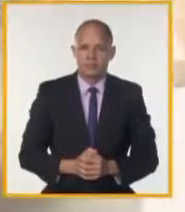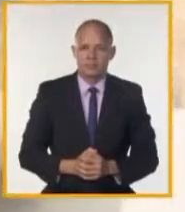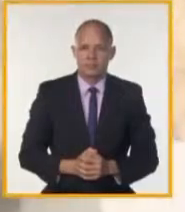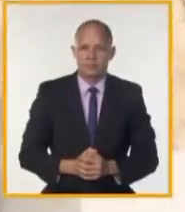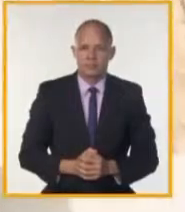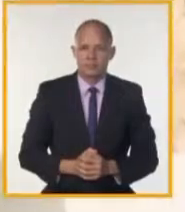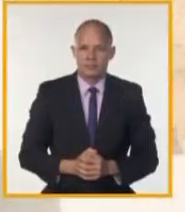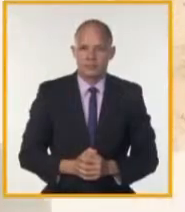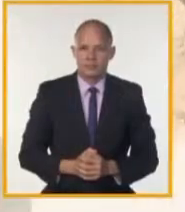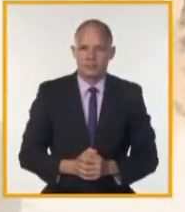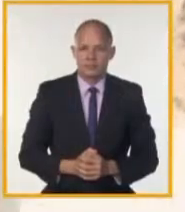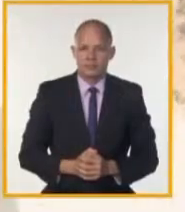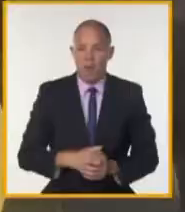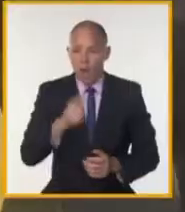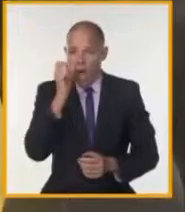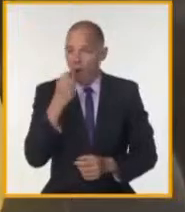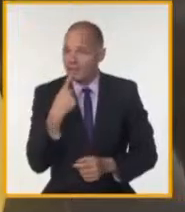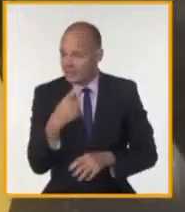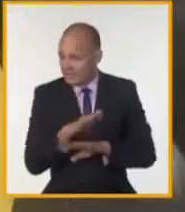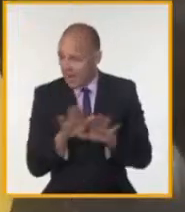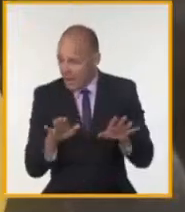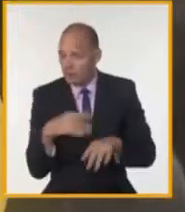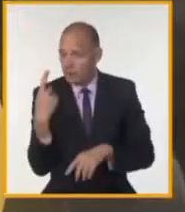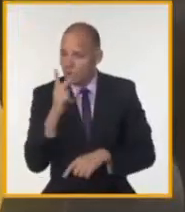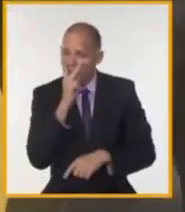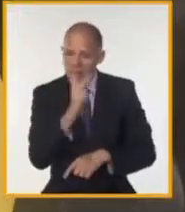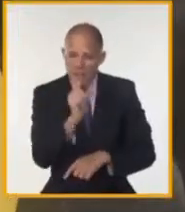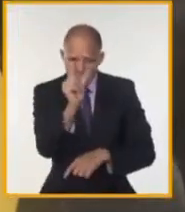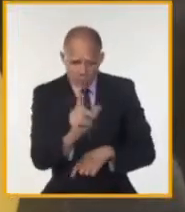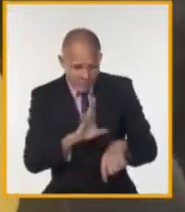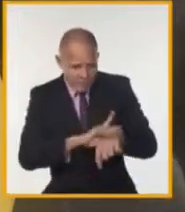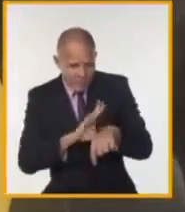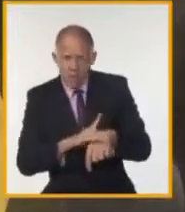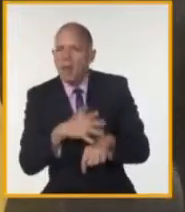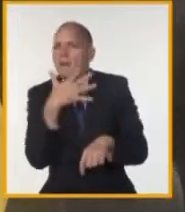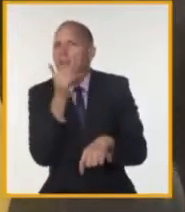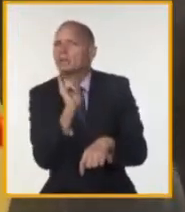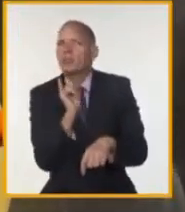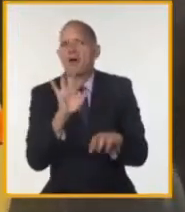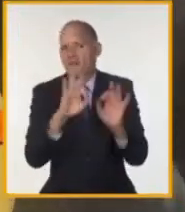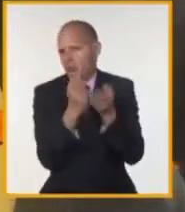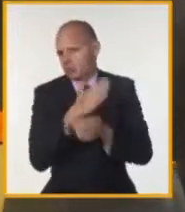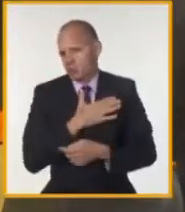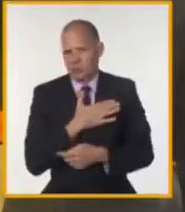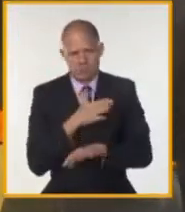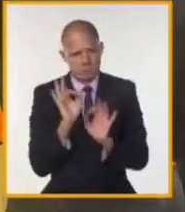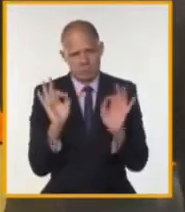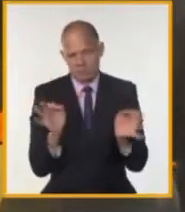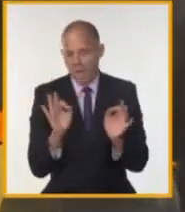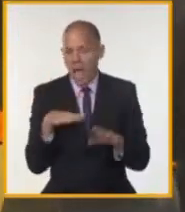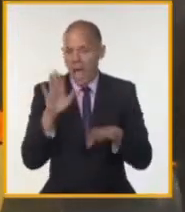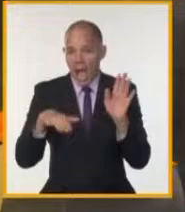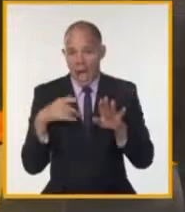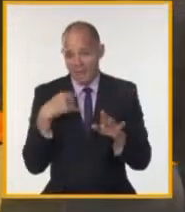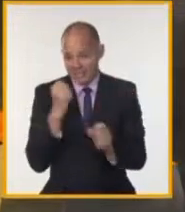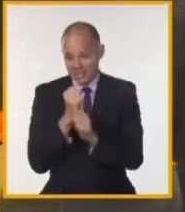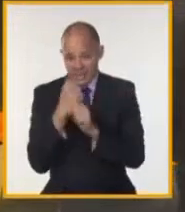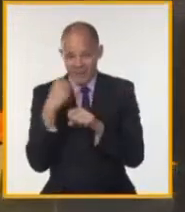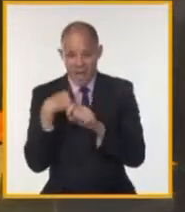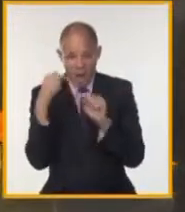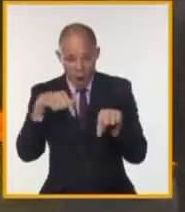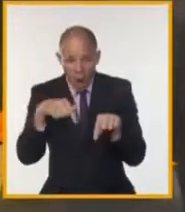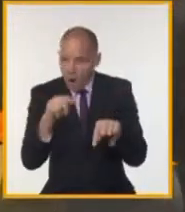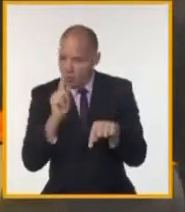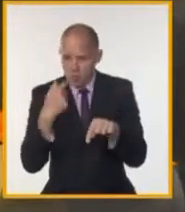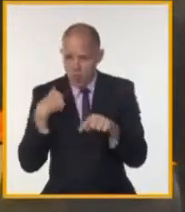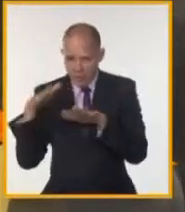más. Ya lo atendemos como si fueran familia. Cualquier problema, situación, inclusive cuando no estemos trabajando en el turno, si ellos se presentan